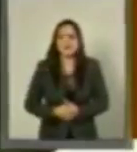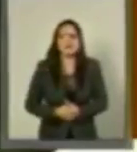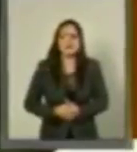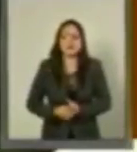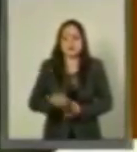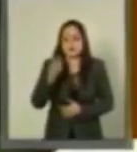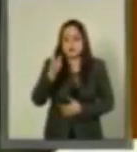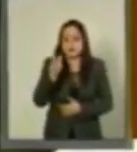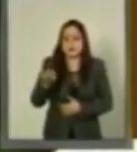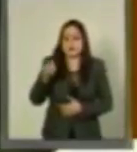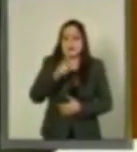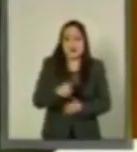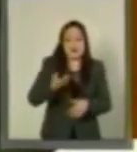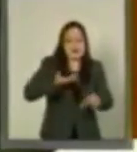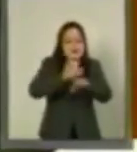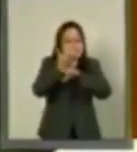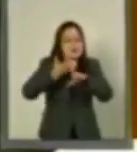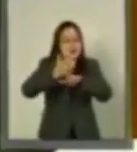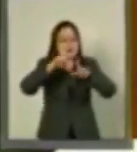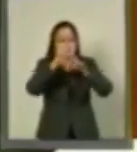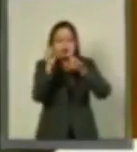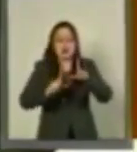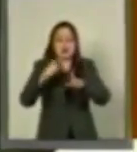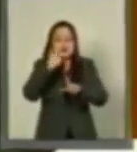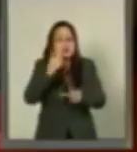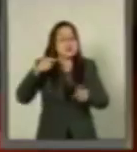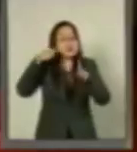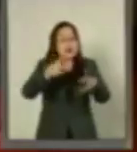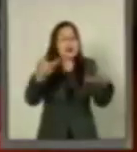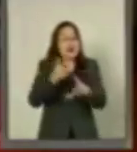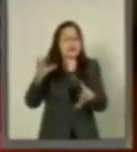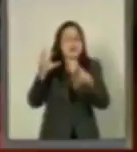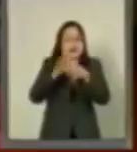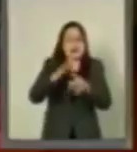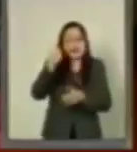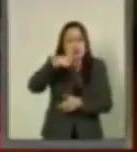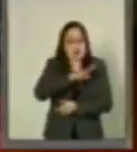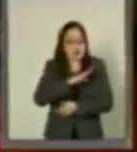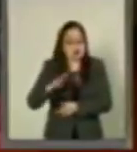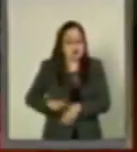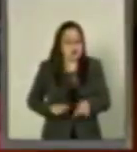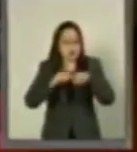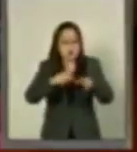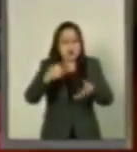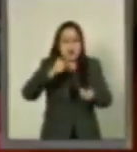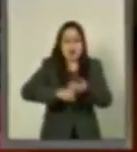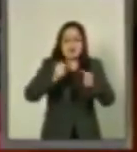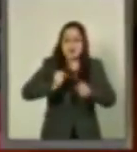Es obligar a los estados a dotar de seguridad a los municipios.